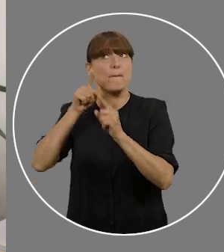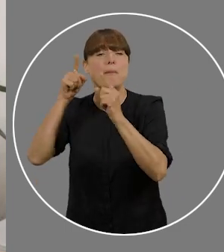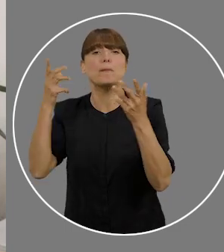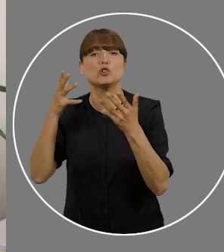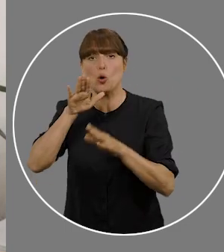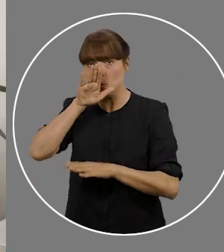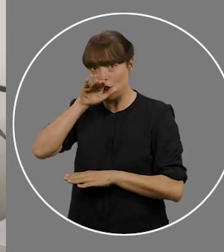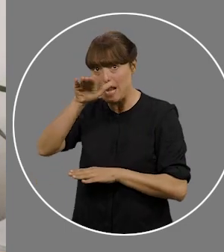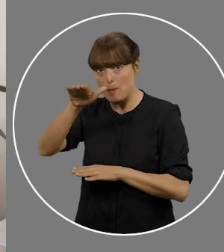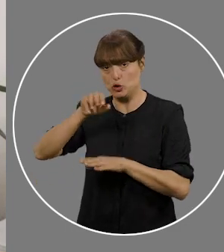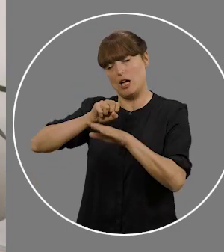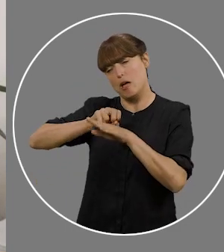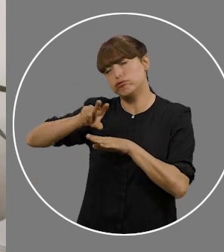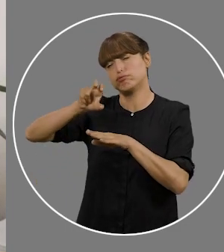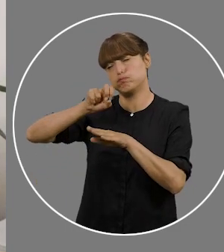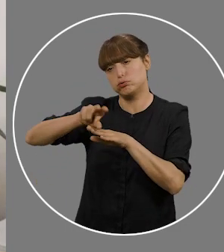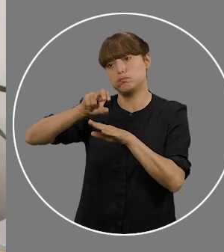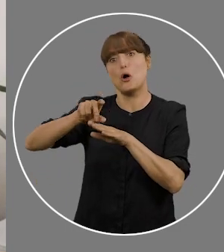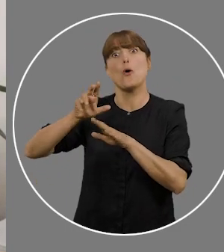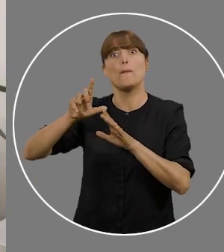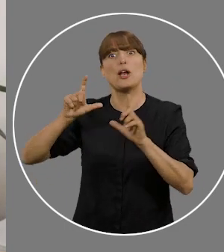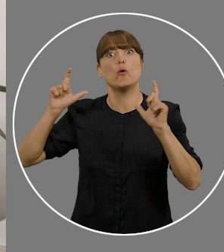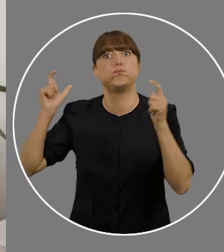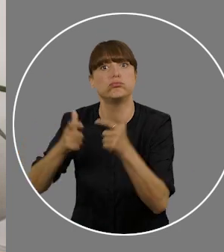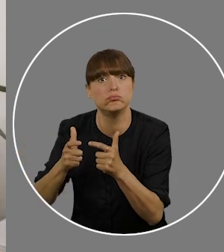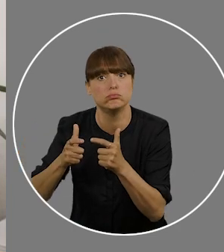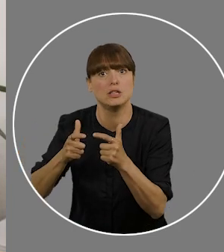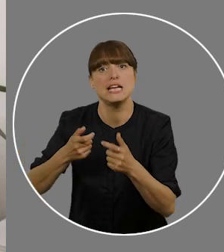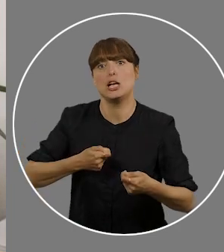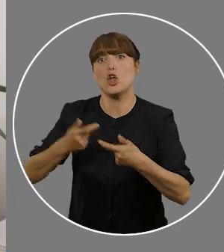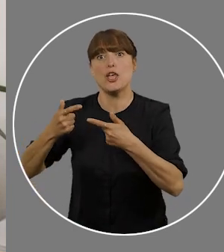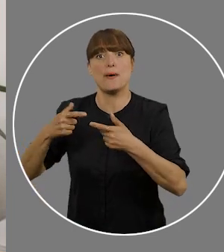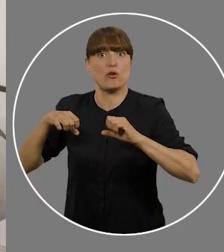cogieron. Entonces estuvieron 15 días en la cárcel, pero como